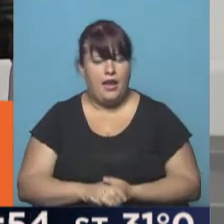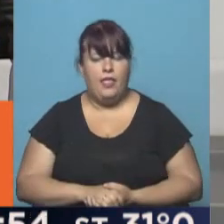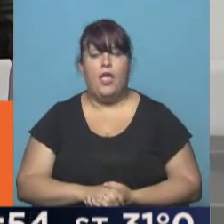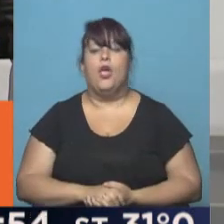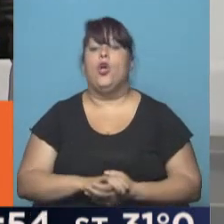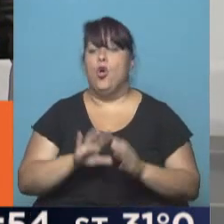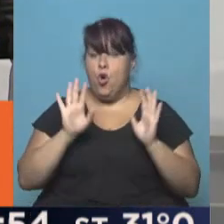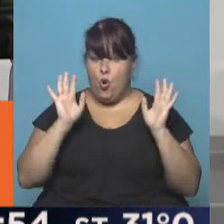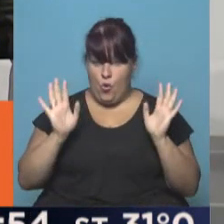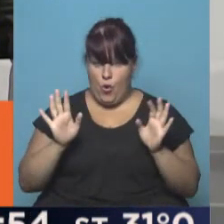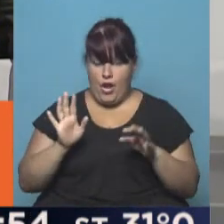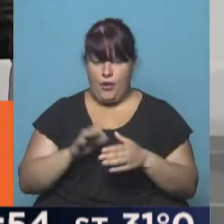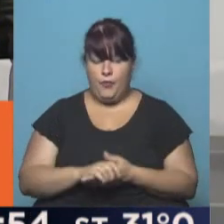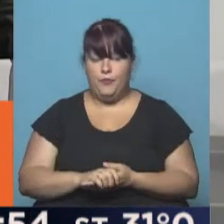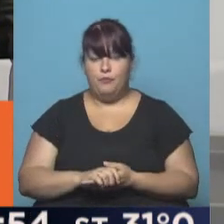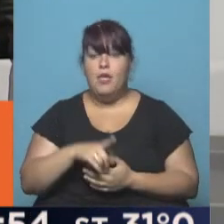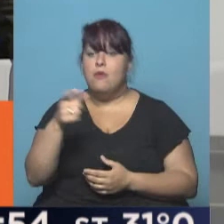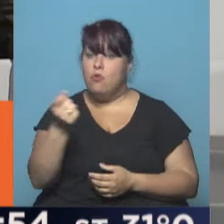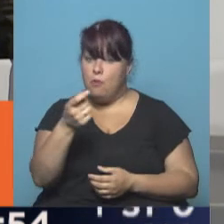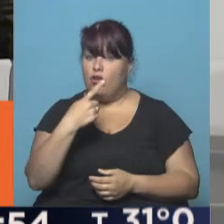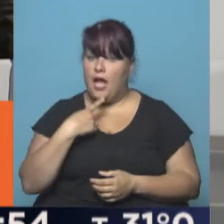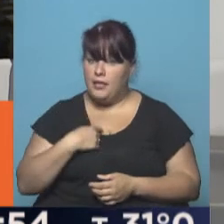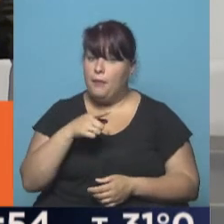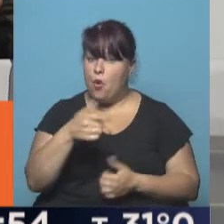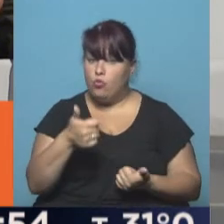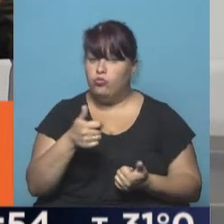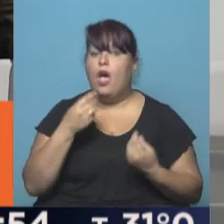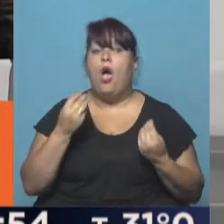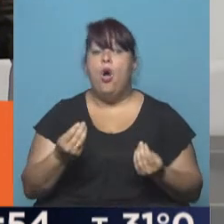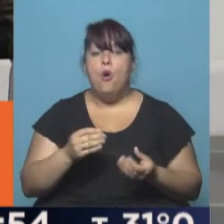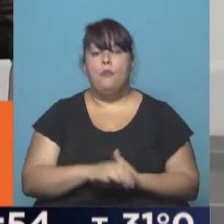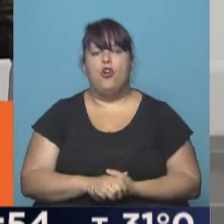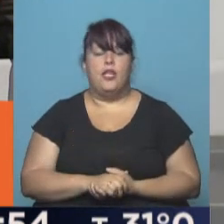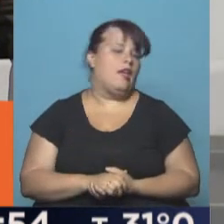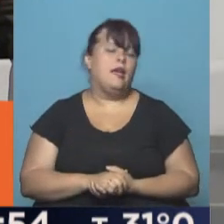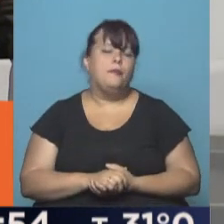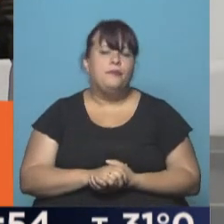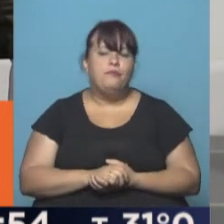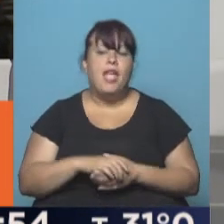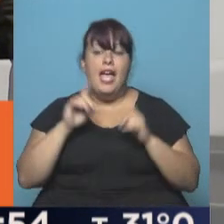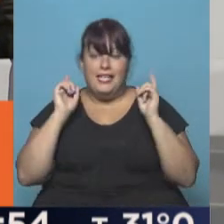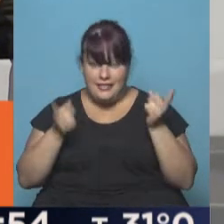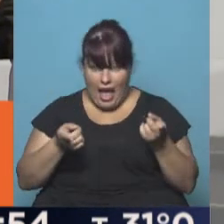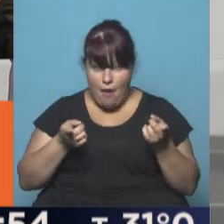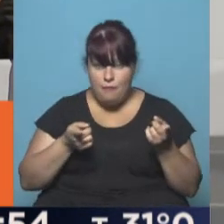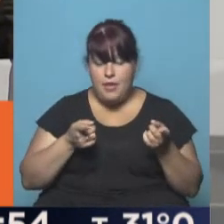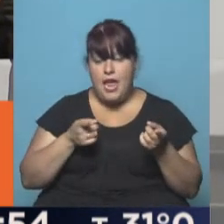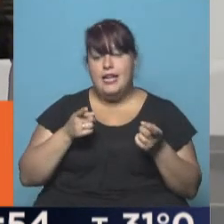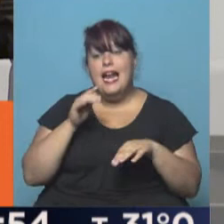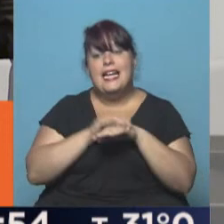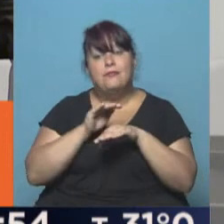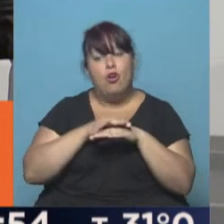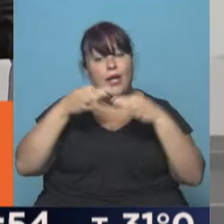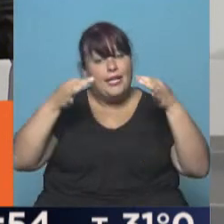Bueno, es muy importante la pregunta porque también el